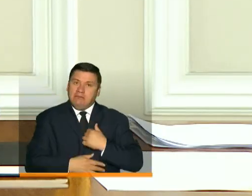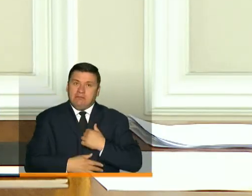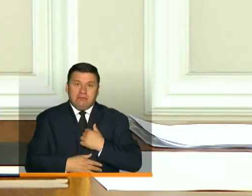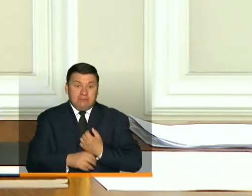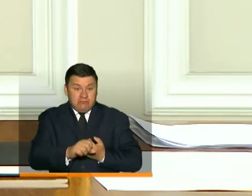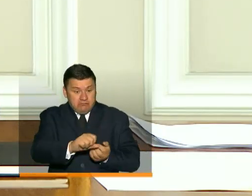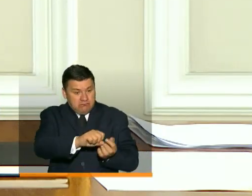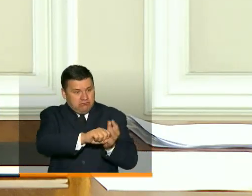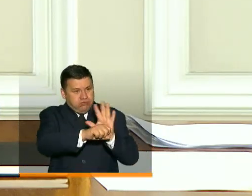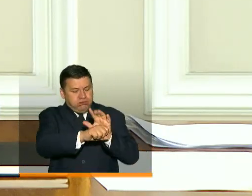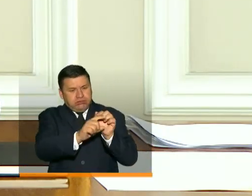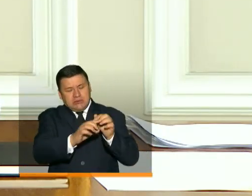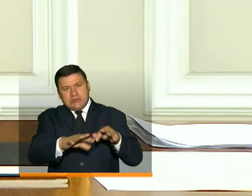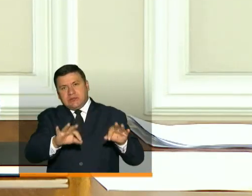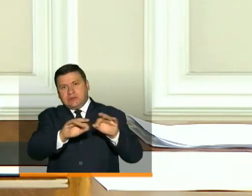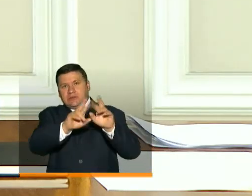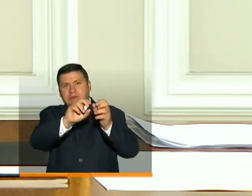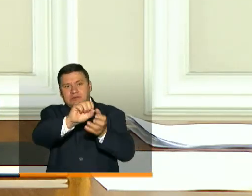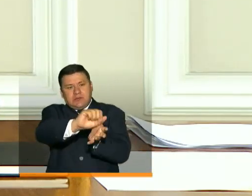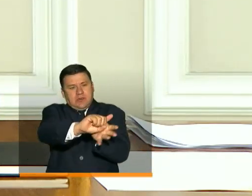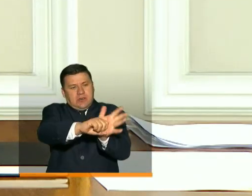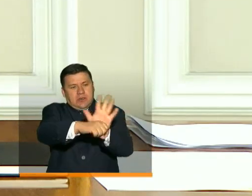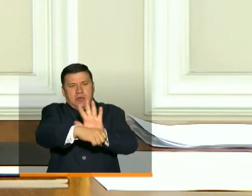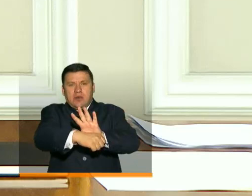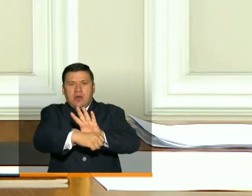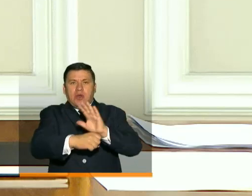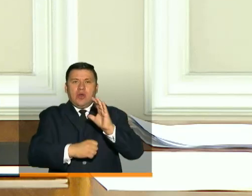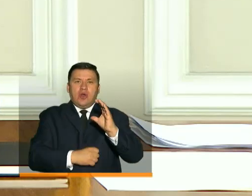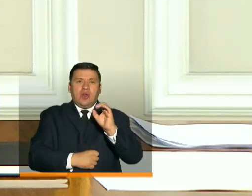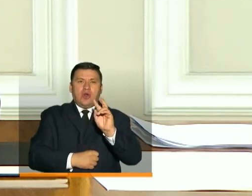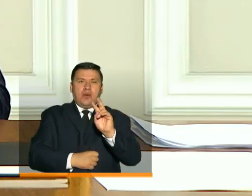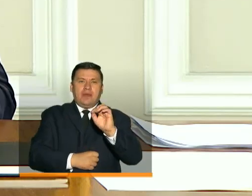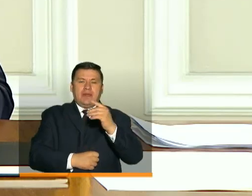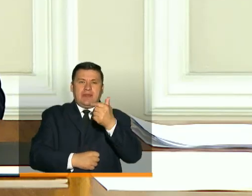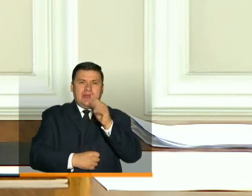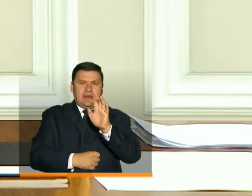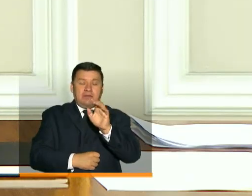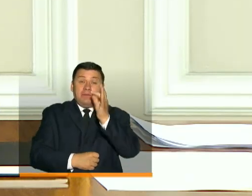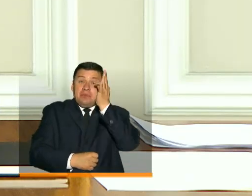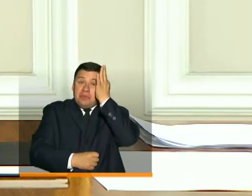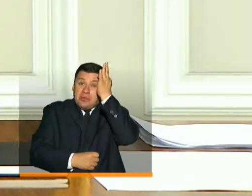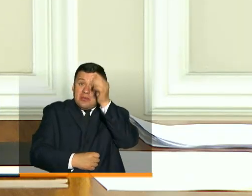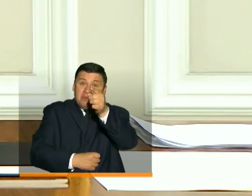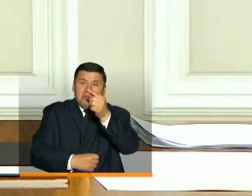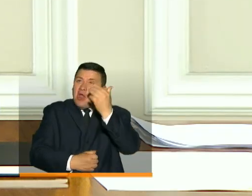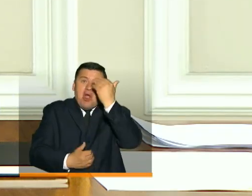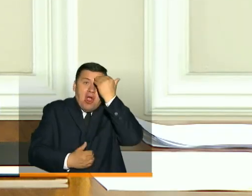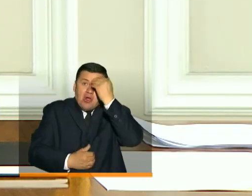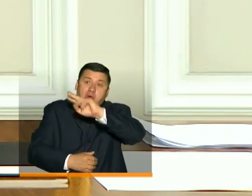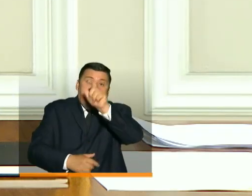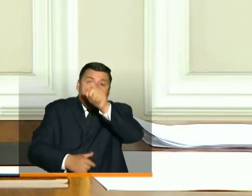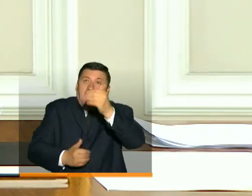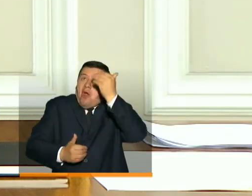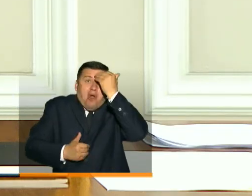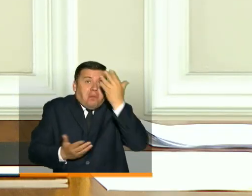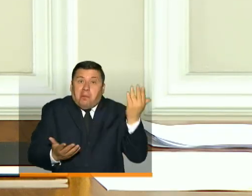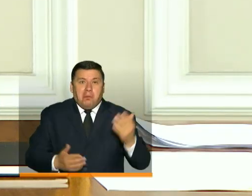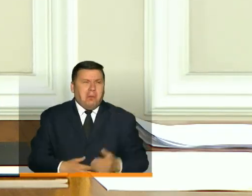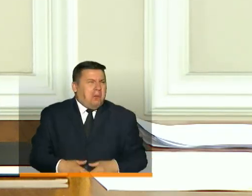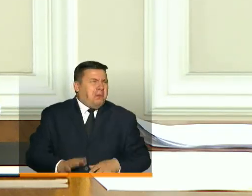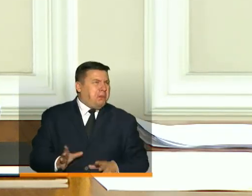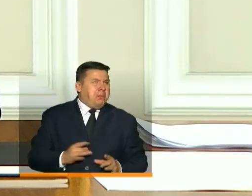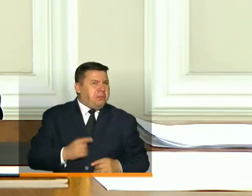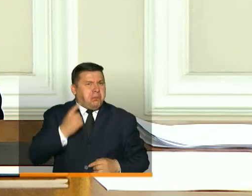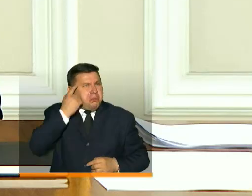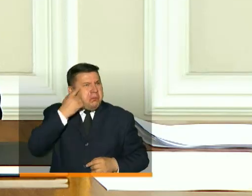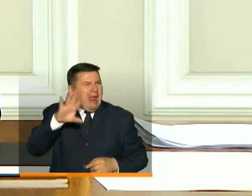COVID-19 es fundamental. Pero también muchas personas de pronto no son lo suficientemente conscientes de cómo se pueden contagiar